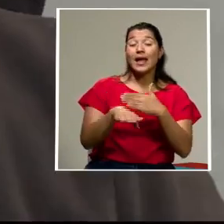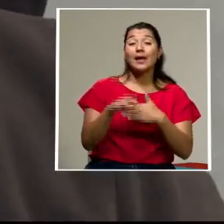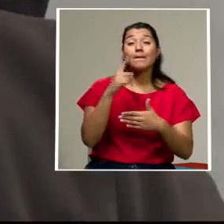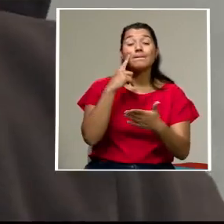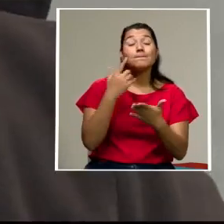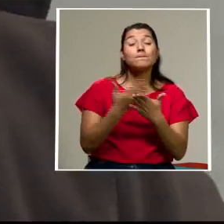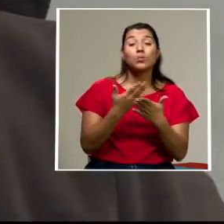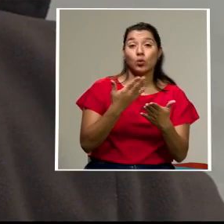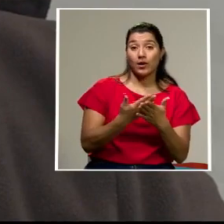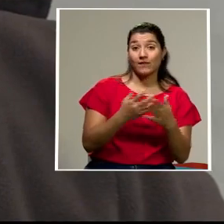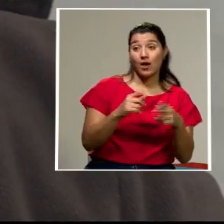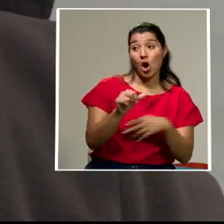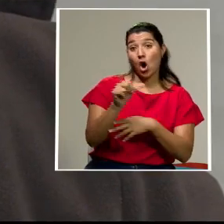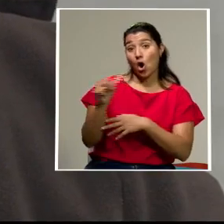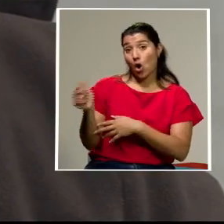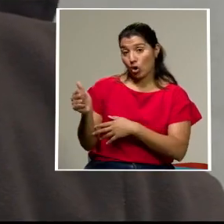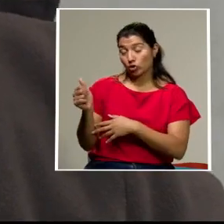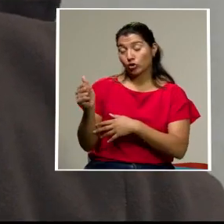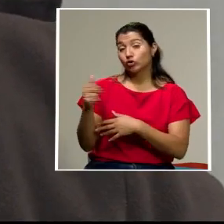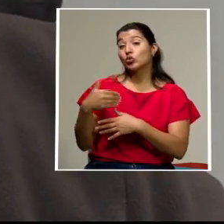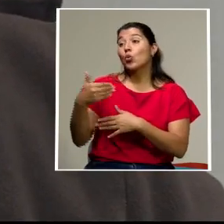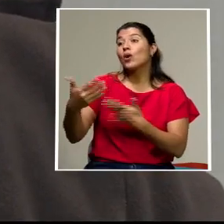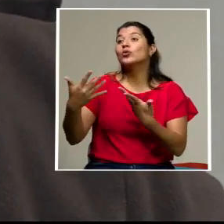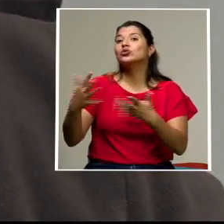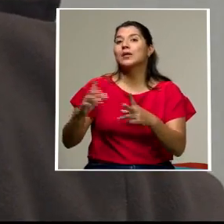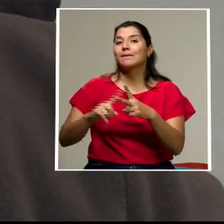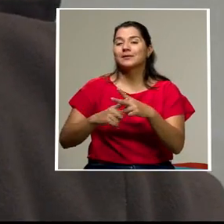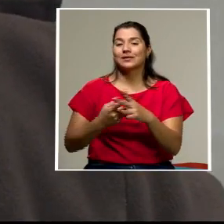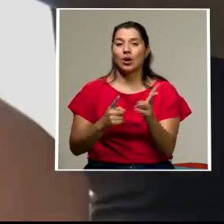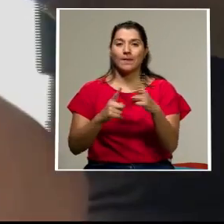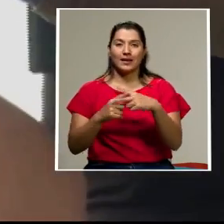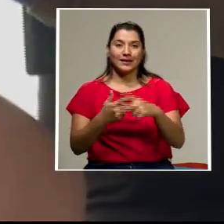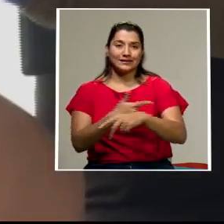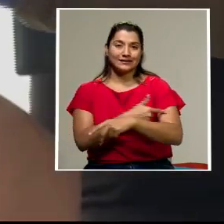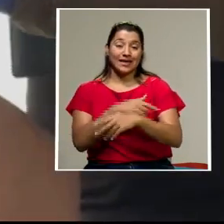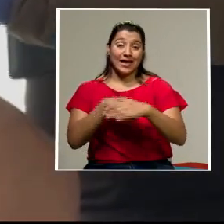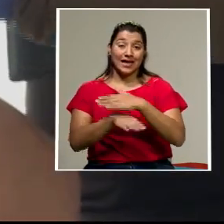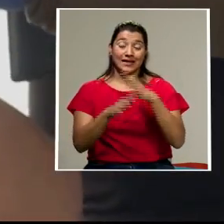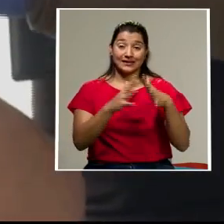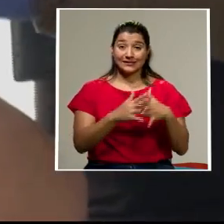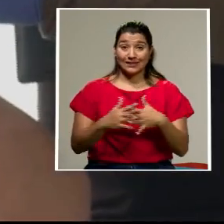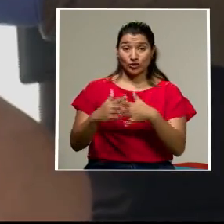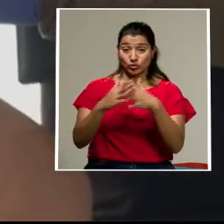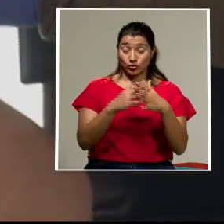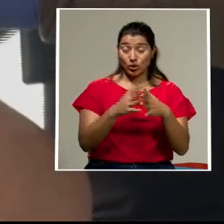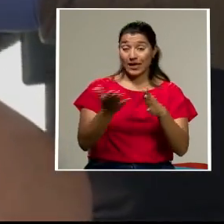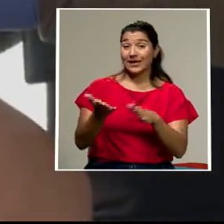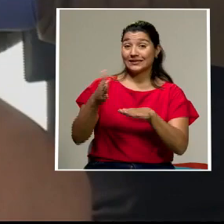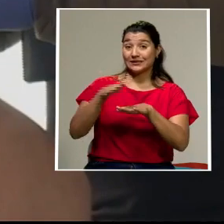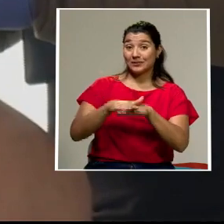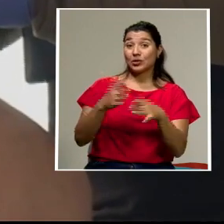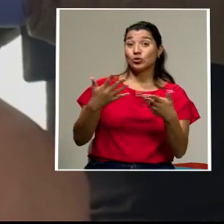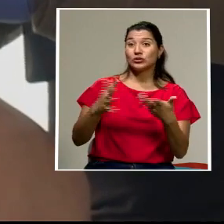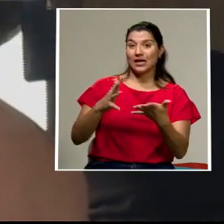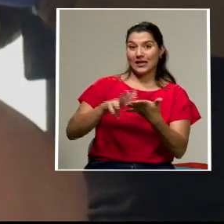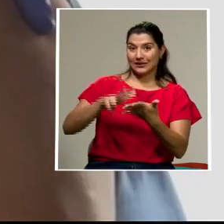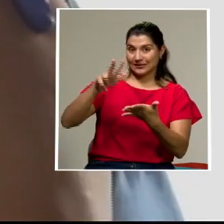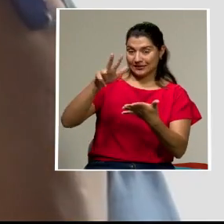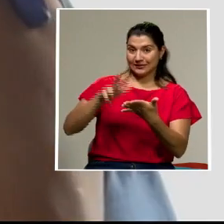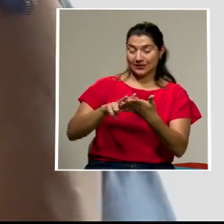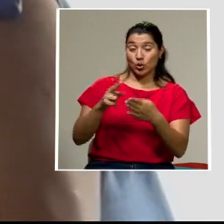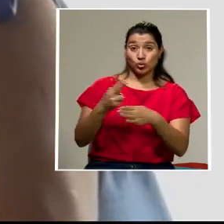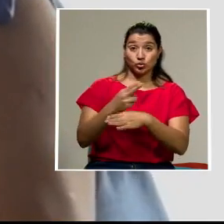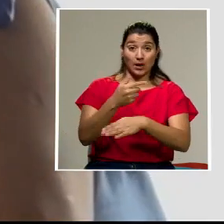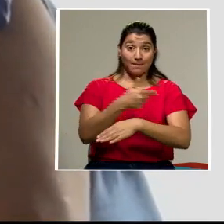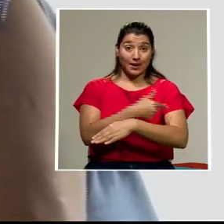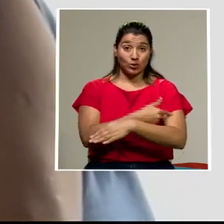y los otros durante el despliegue de la vacuna en Estados Unidos. Los expertos del bloque ya aprobaron el uso del inmunizante, pero